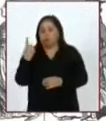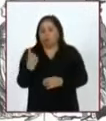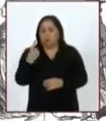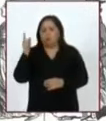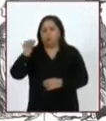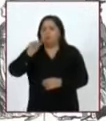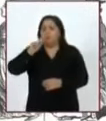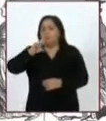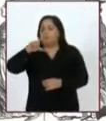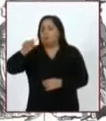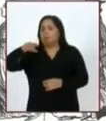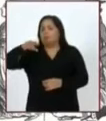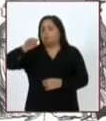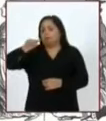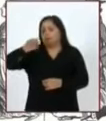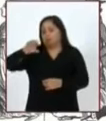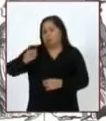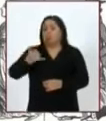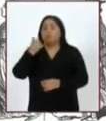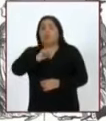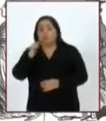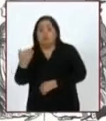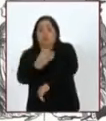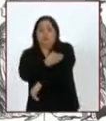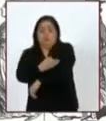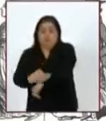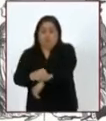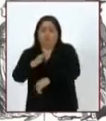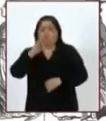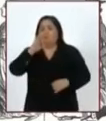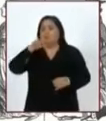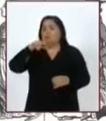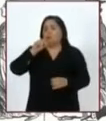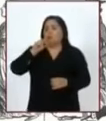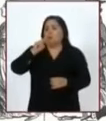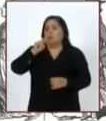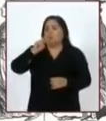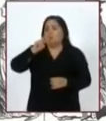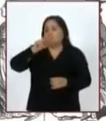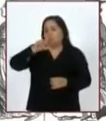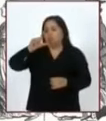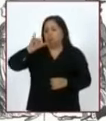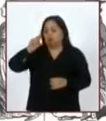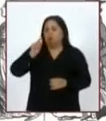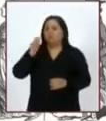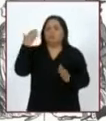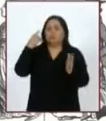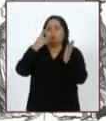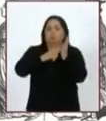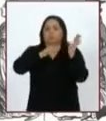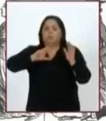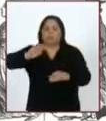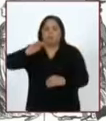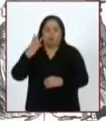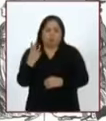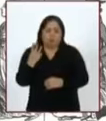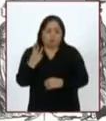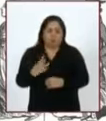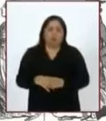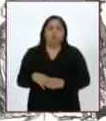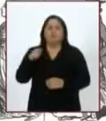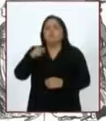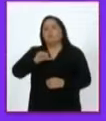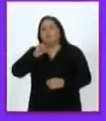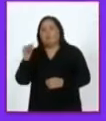Apelé Mestres, y La familia Fenouillard, 1893, de Marie L. George Coulomb,